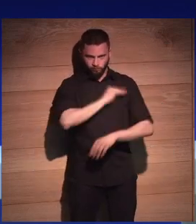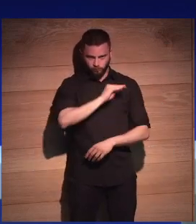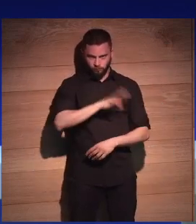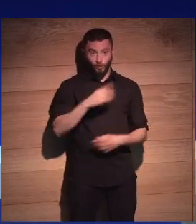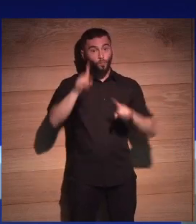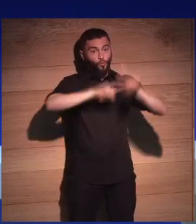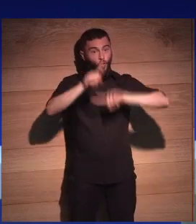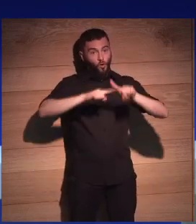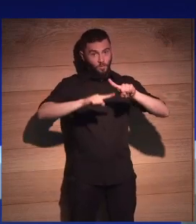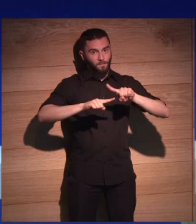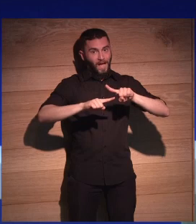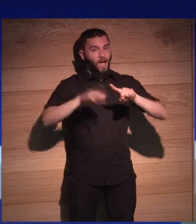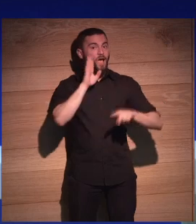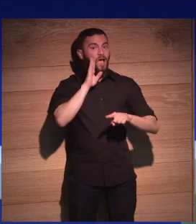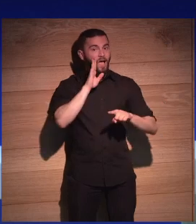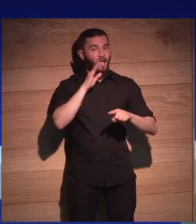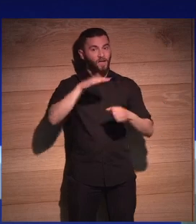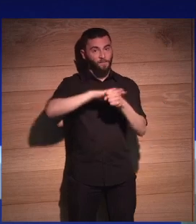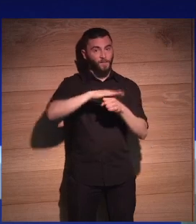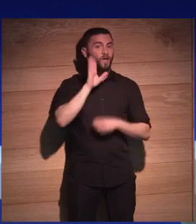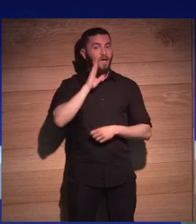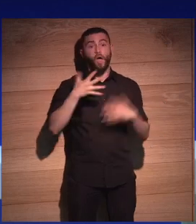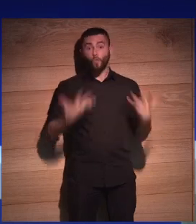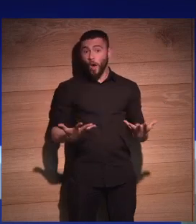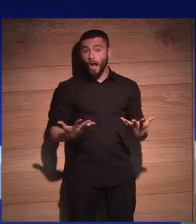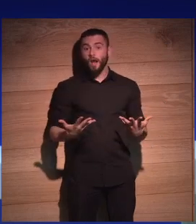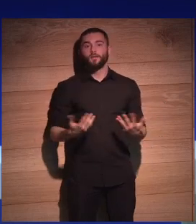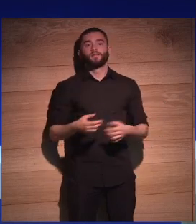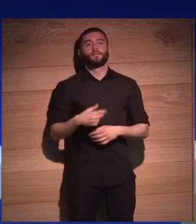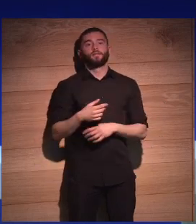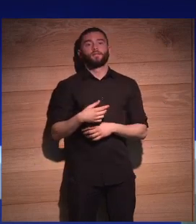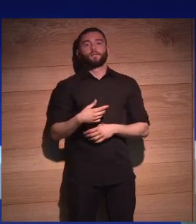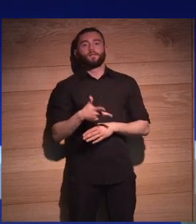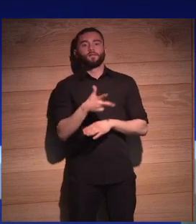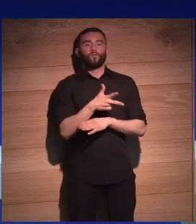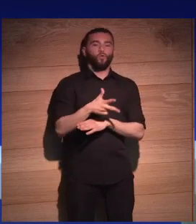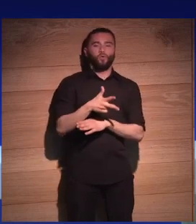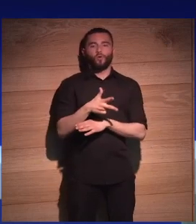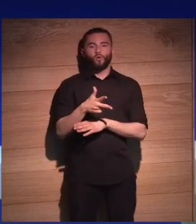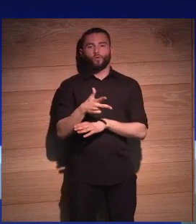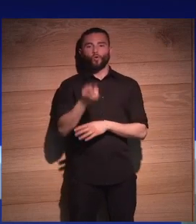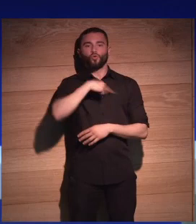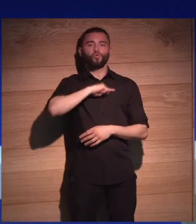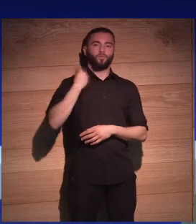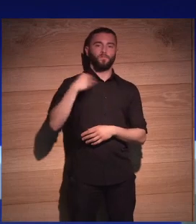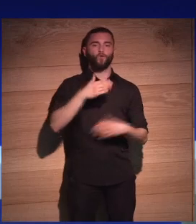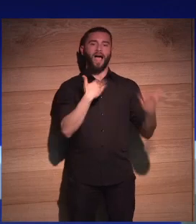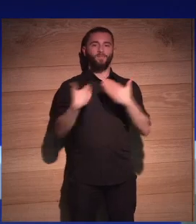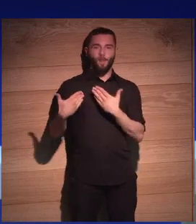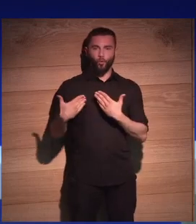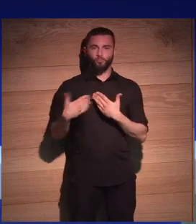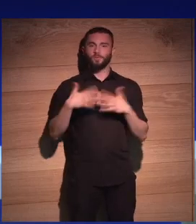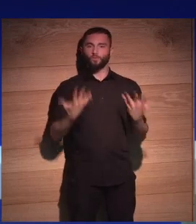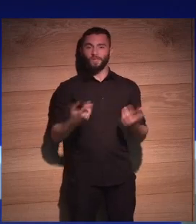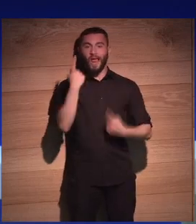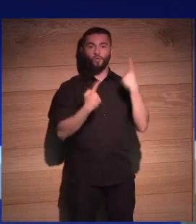mundillo es que tenemos muchas, lo que se suelen llamar cámaras de eco, ¿no? Hablamos mucho con nosotros mismos. Entonces, a